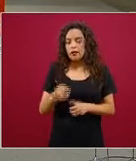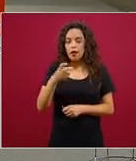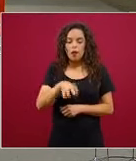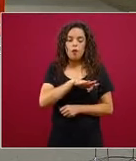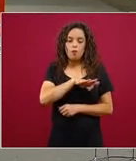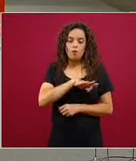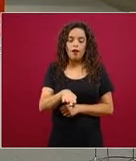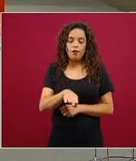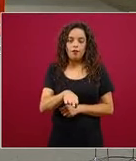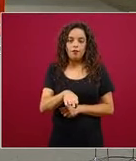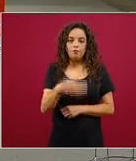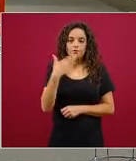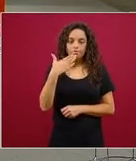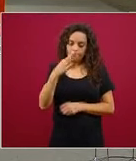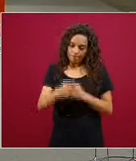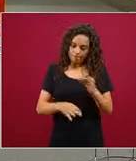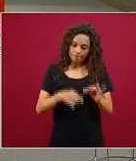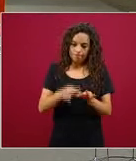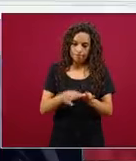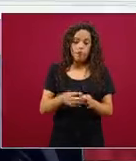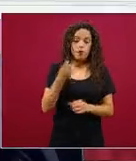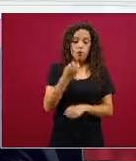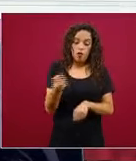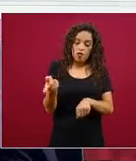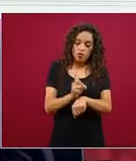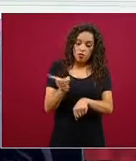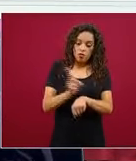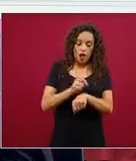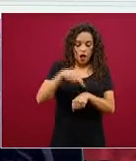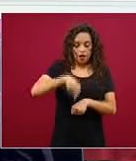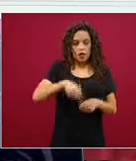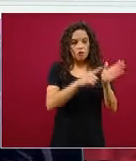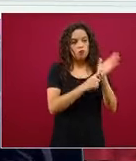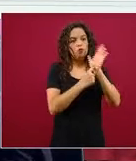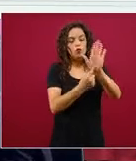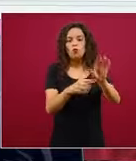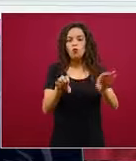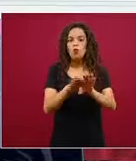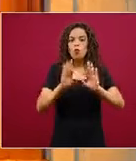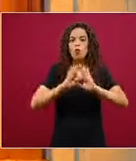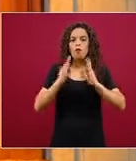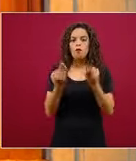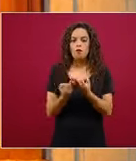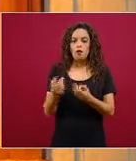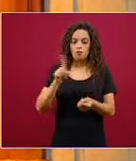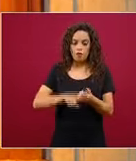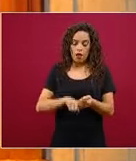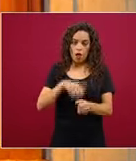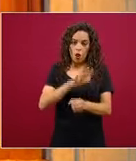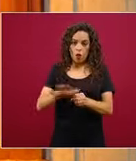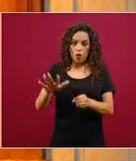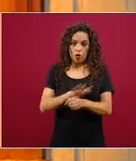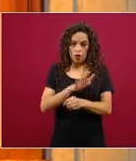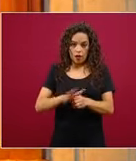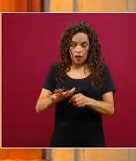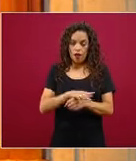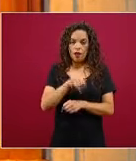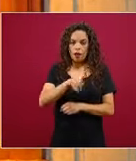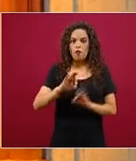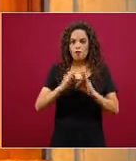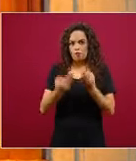también presentando todos los días cómo se está comportando la epidemia a nivel local, es decir, a nivel estatal, para que todos